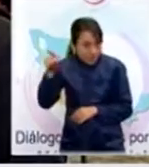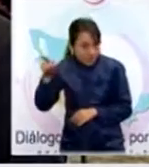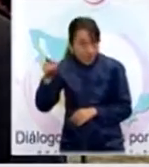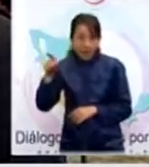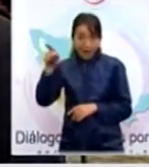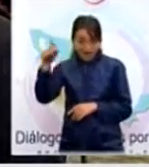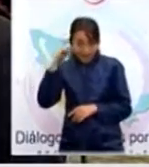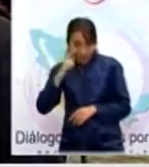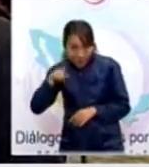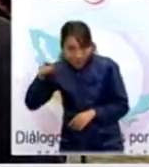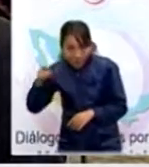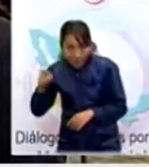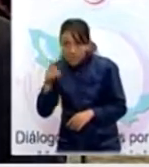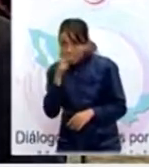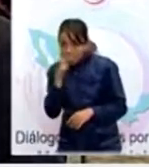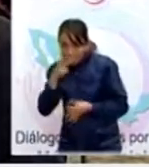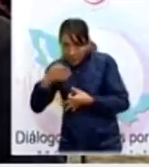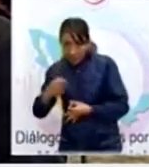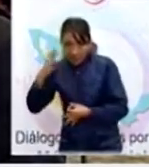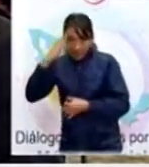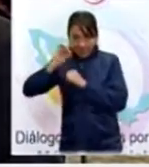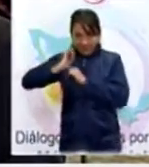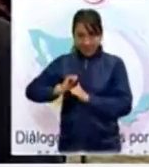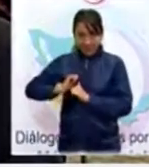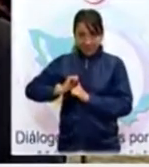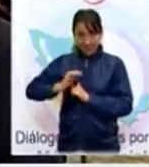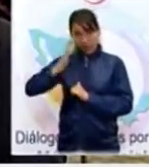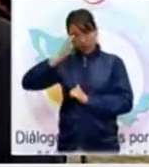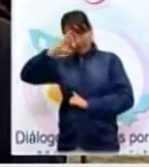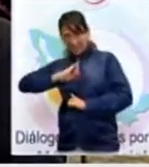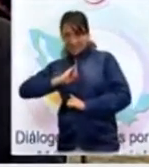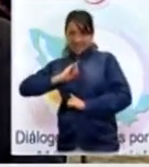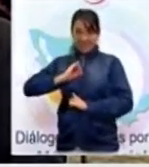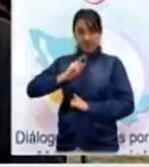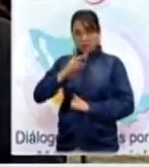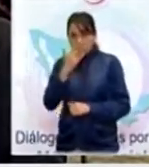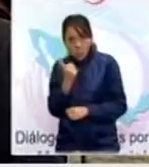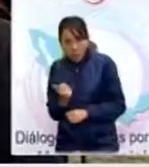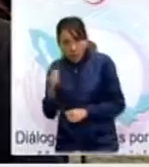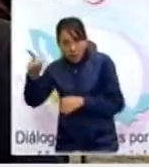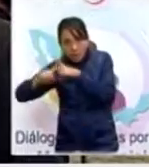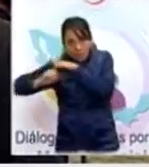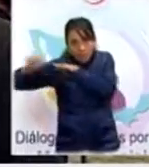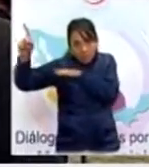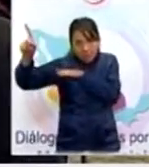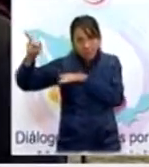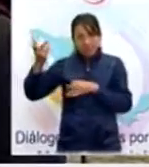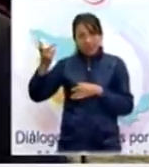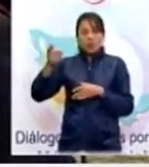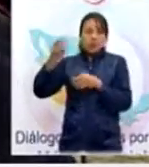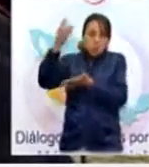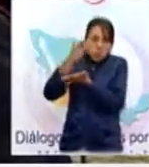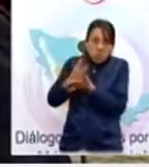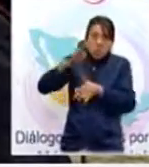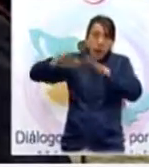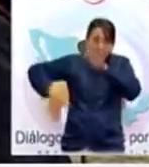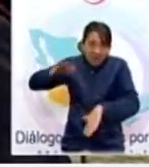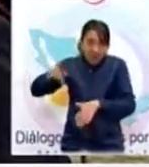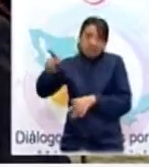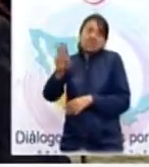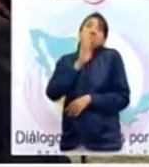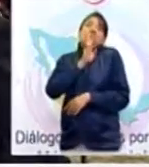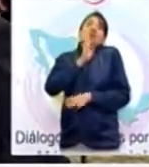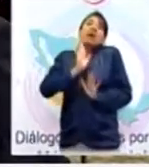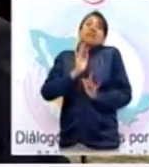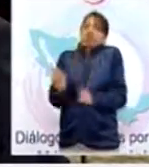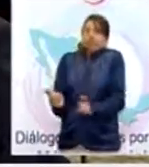familia porque se fueron al norte, queda la madre en el papel de madre y de padre. Y tampoco muchas veces ya no está la madre, porque